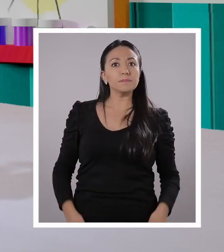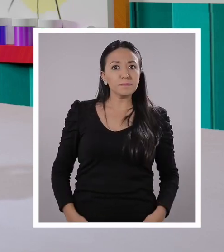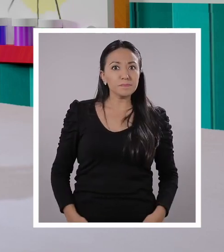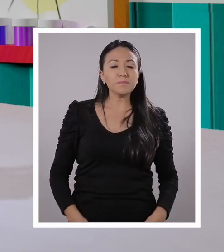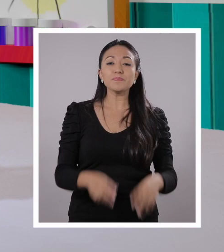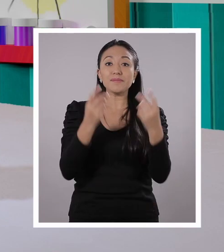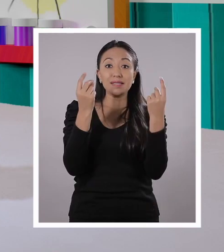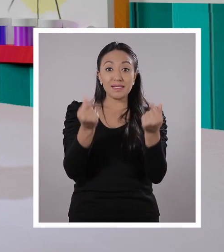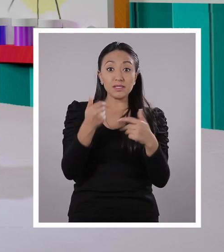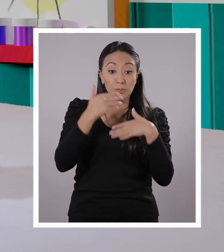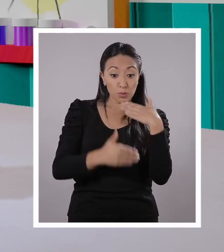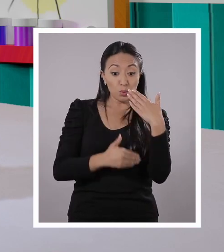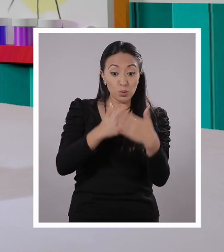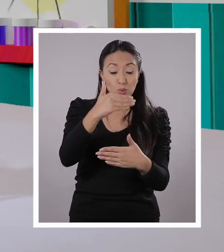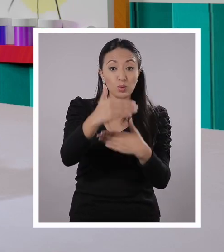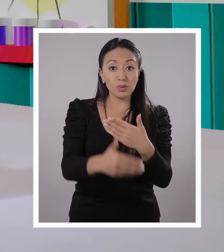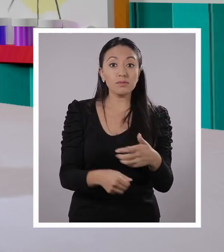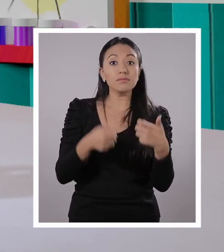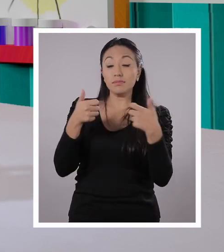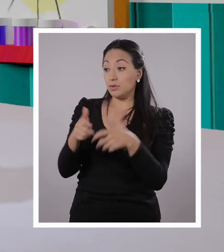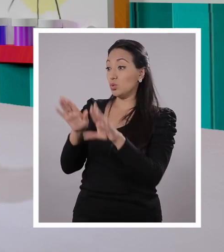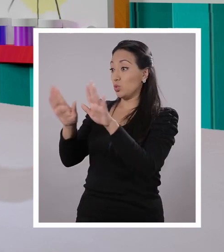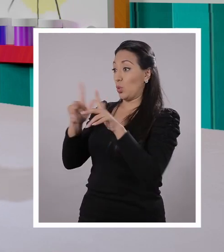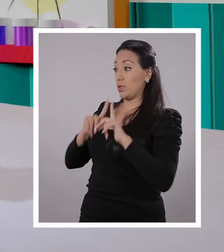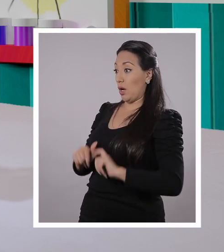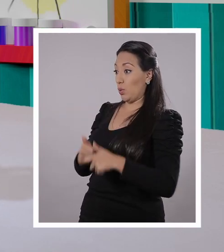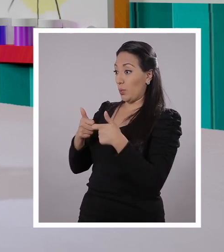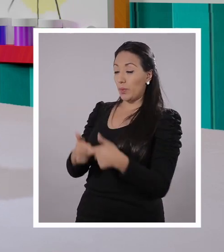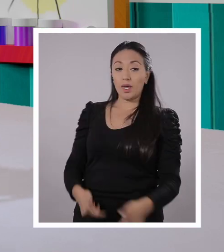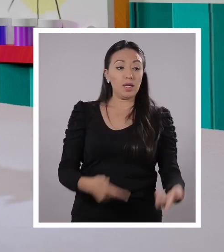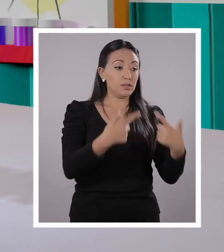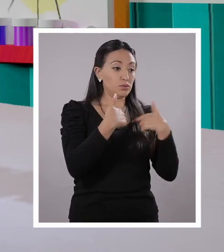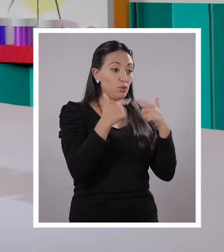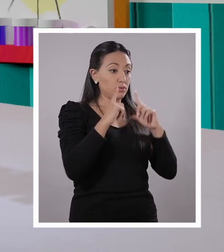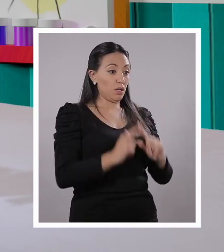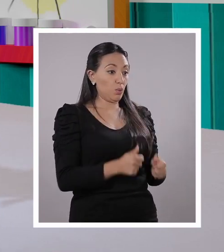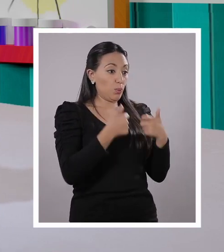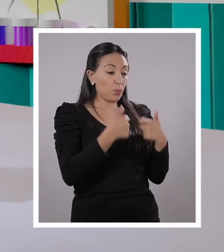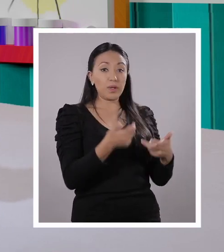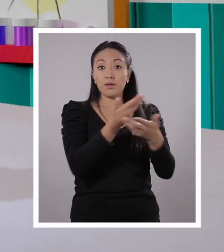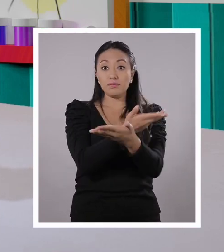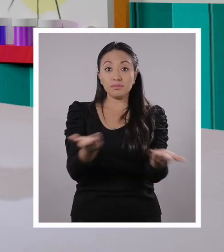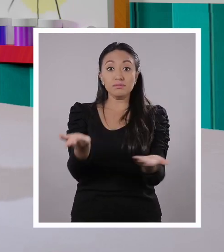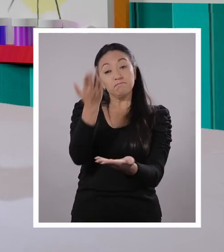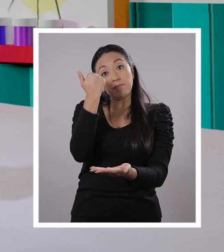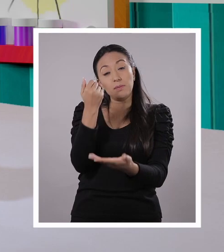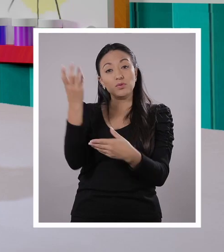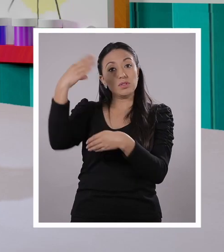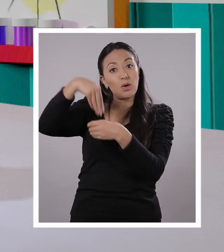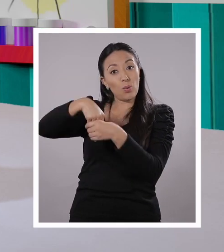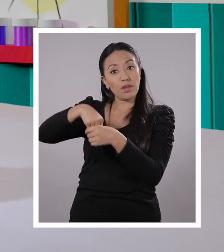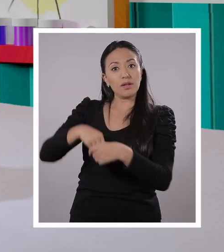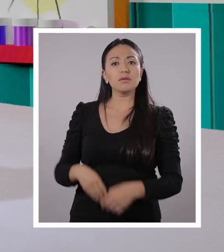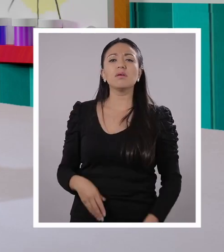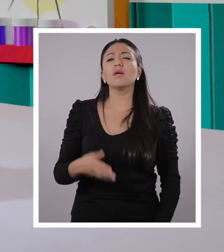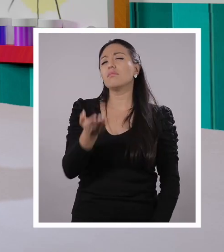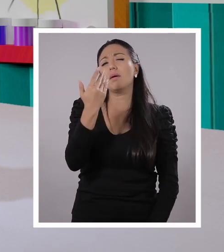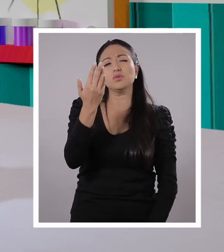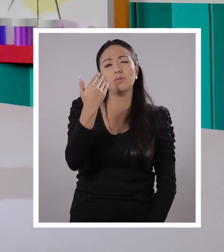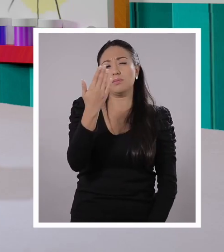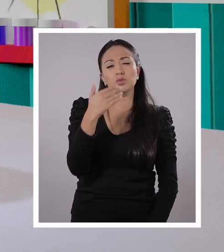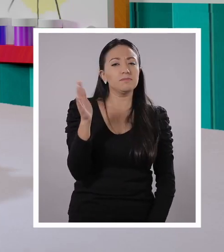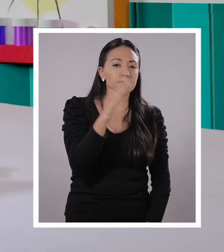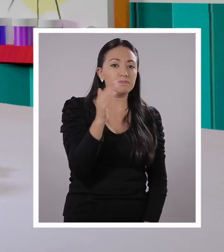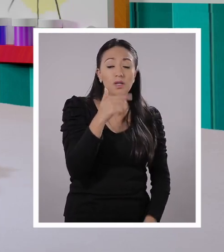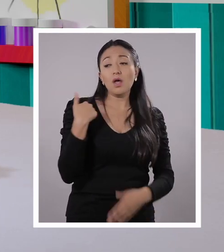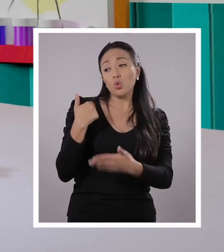¿Listo? ¿Cumpliste todo el protocolo de seguridad? Ajá. Pancho está sano. Yo también estoy sana. Así que ahora sí, vamos a guardar. Profe, por favor, porque